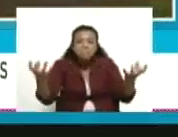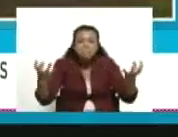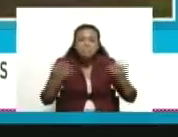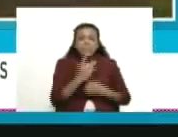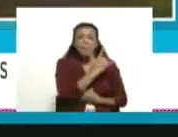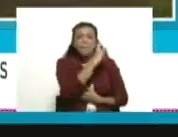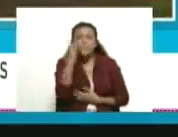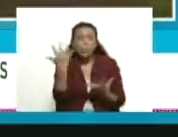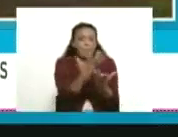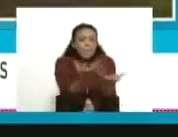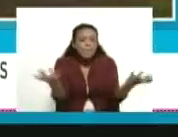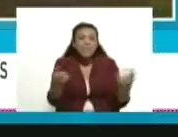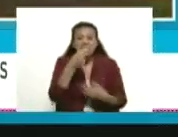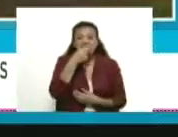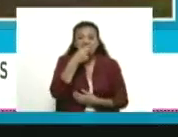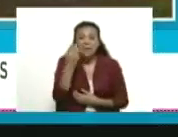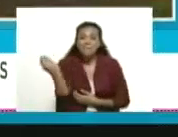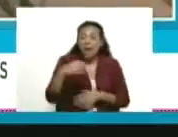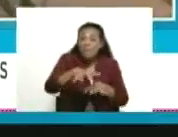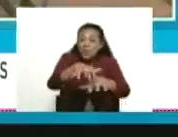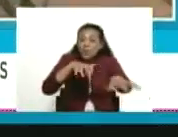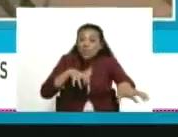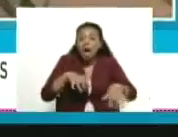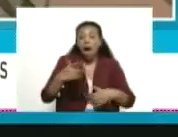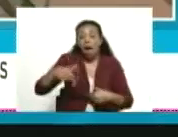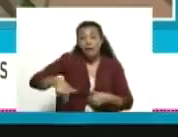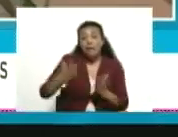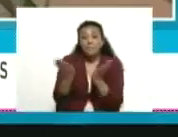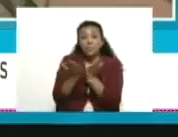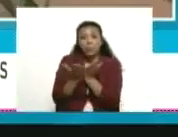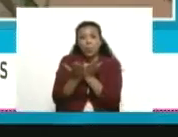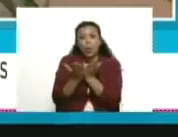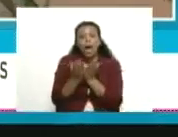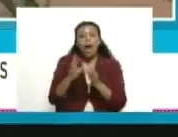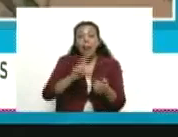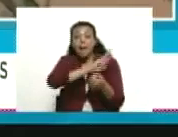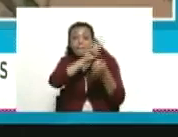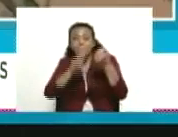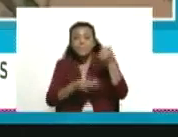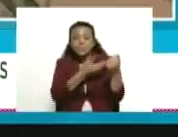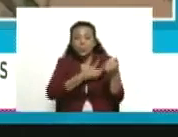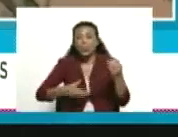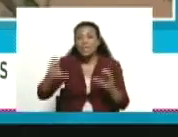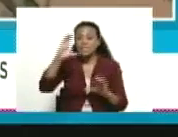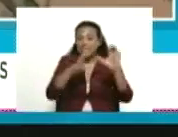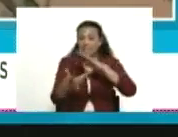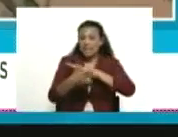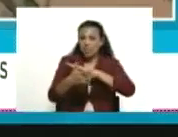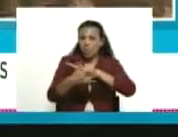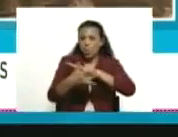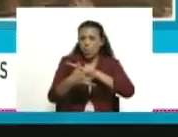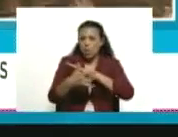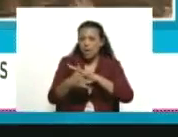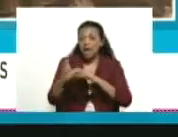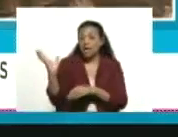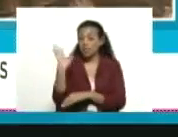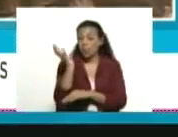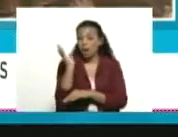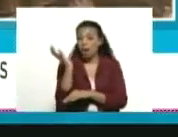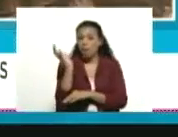Y nosotros tenemos que avanzar. Aquí en el estudio está la vicepresidenta de Ciencia y Tecnología, que estuvo en la